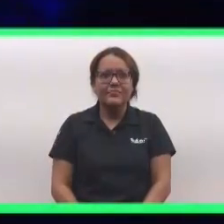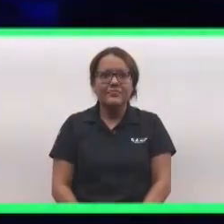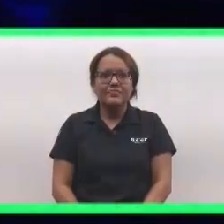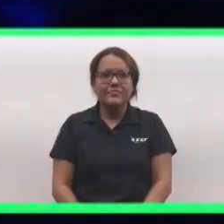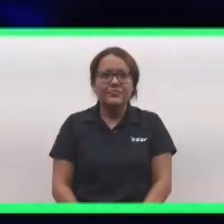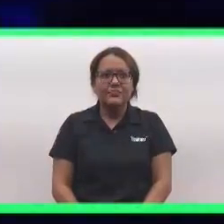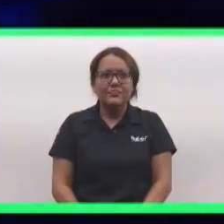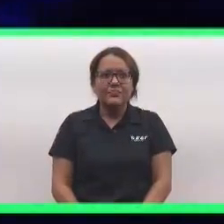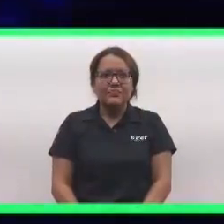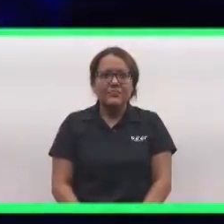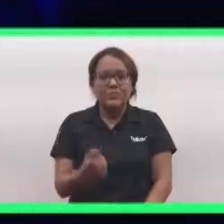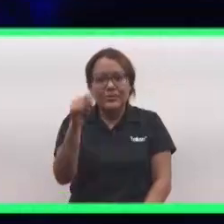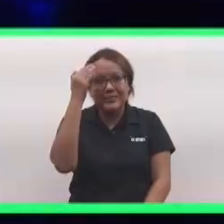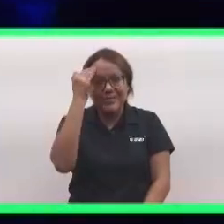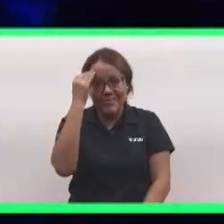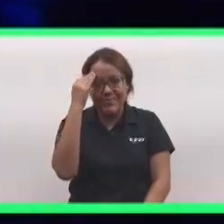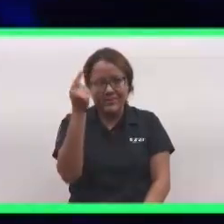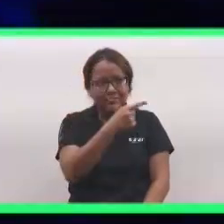Hay mucho ruido.